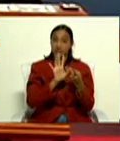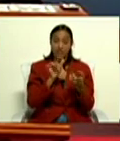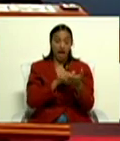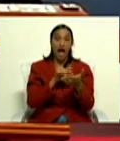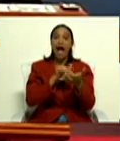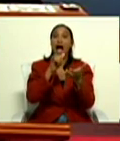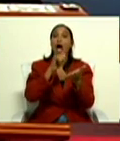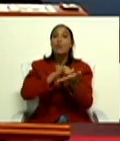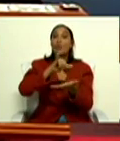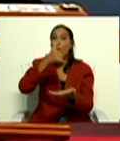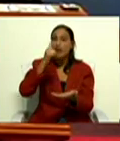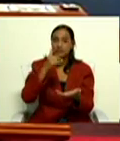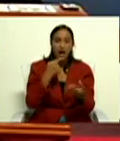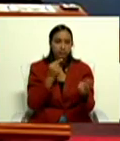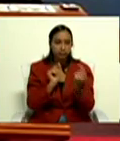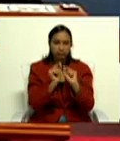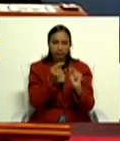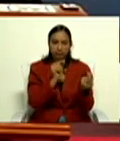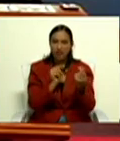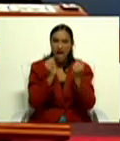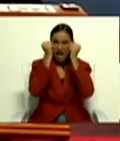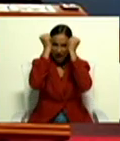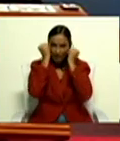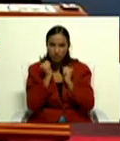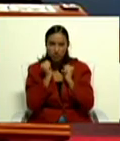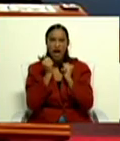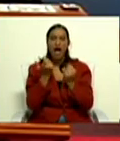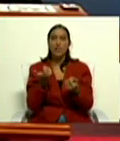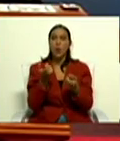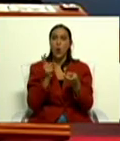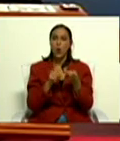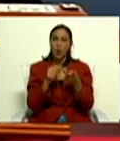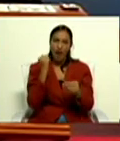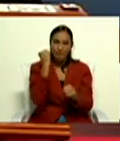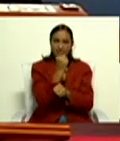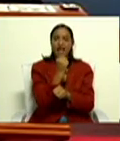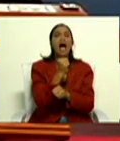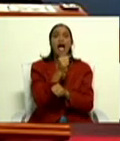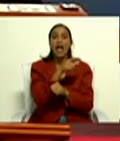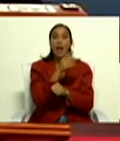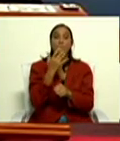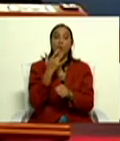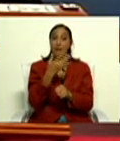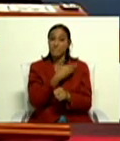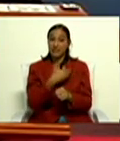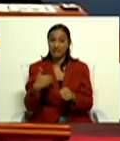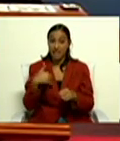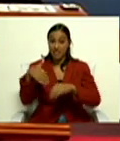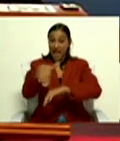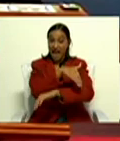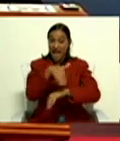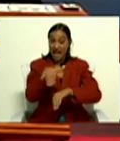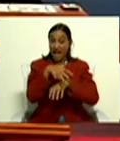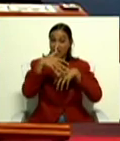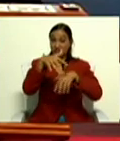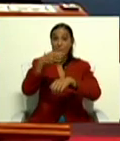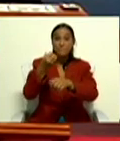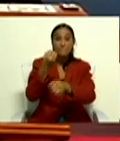sectores militares, encapuchados, en plena actividad presidencial en Maturín,